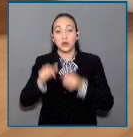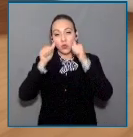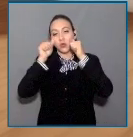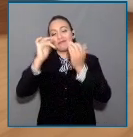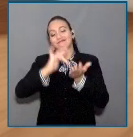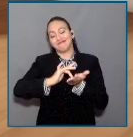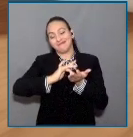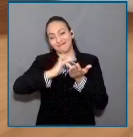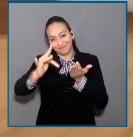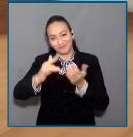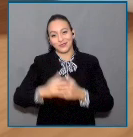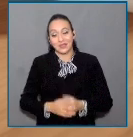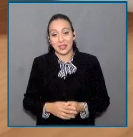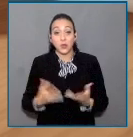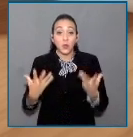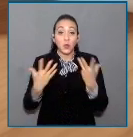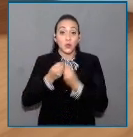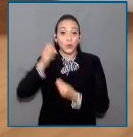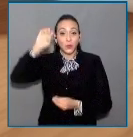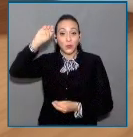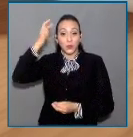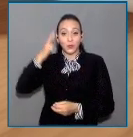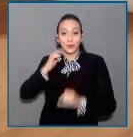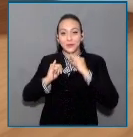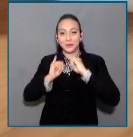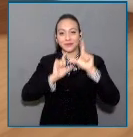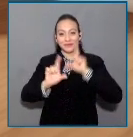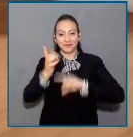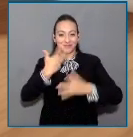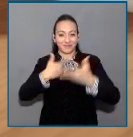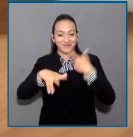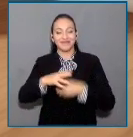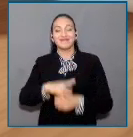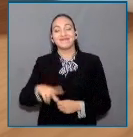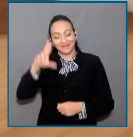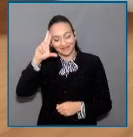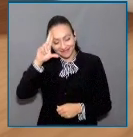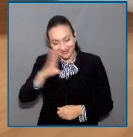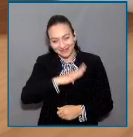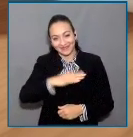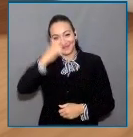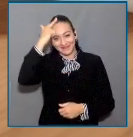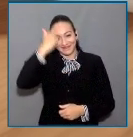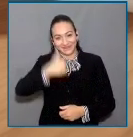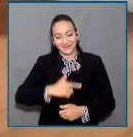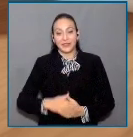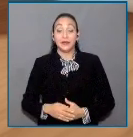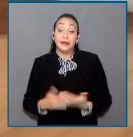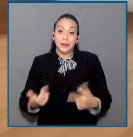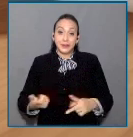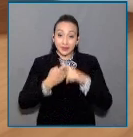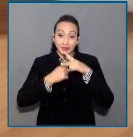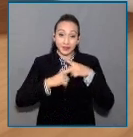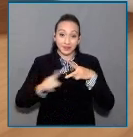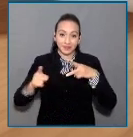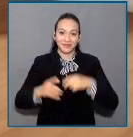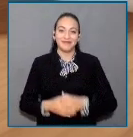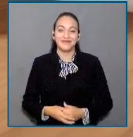gusto Eusiris Rostro en la interpretación en lengua de señas mexicana. Vámonos con toda la